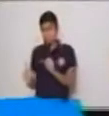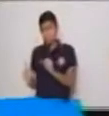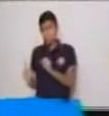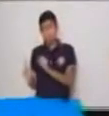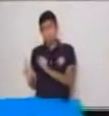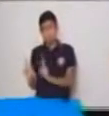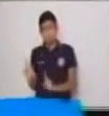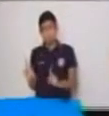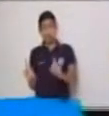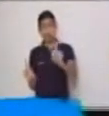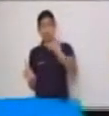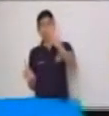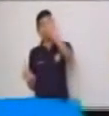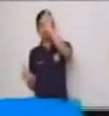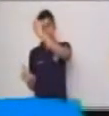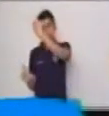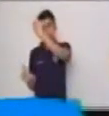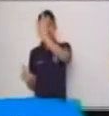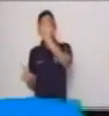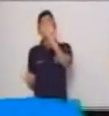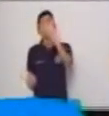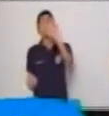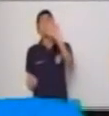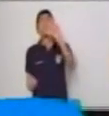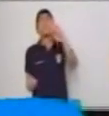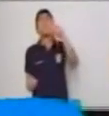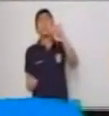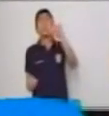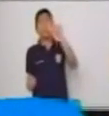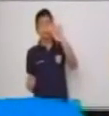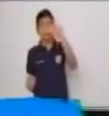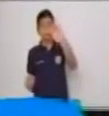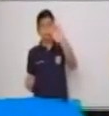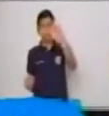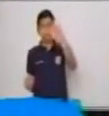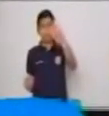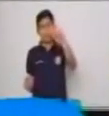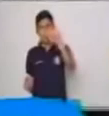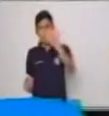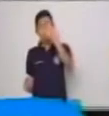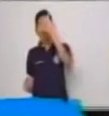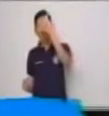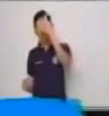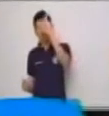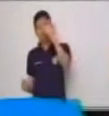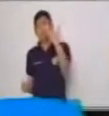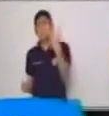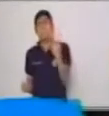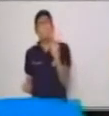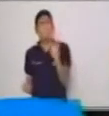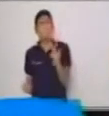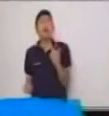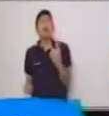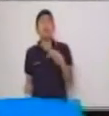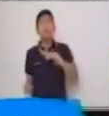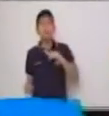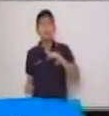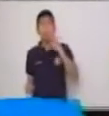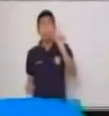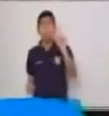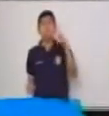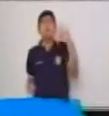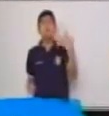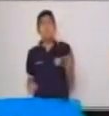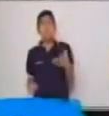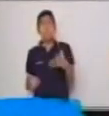lo voy a llevar en la decena. Siempre voy a decir, llevo uno, porque es lo